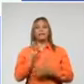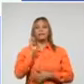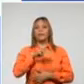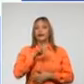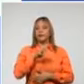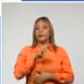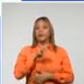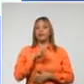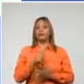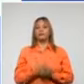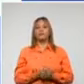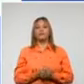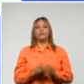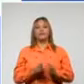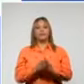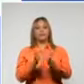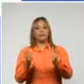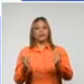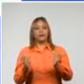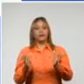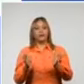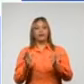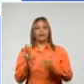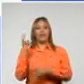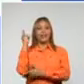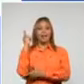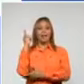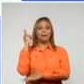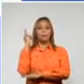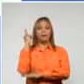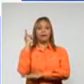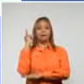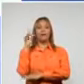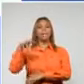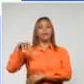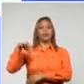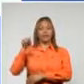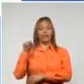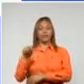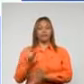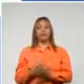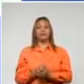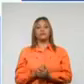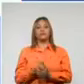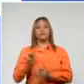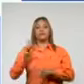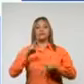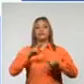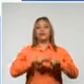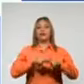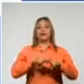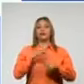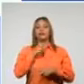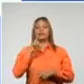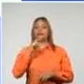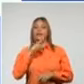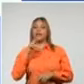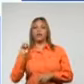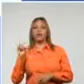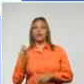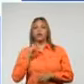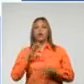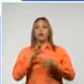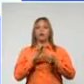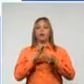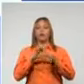San Miguel, La Palma en Pinar del Río, Centro Habana y Cerro en La Habana, Guanabacoa en La